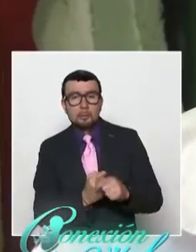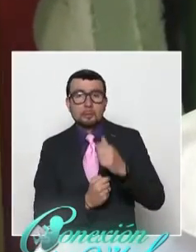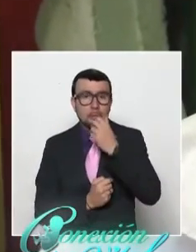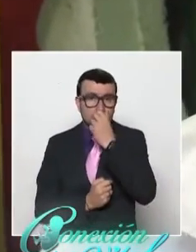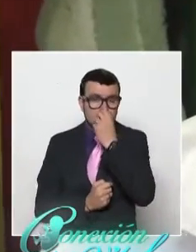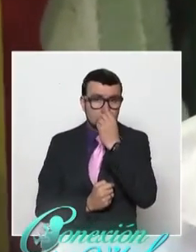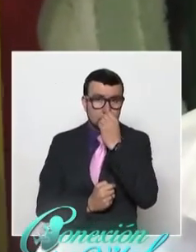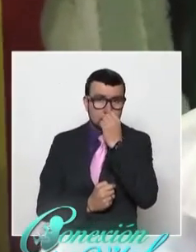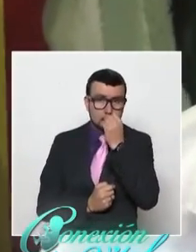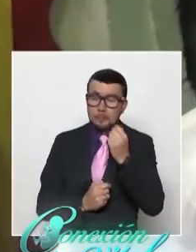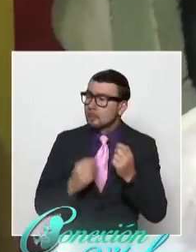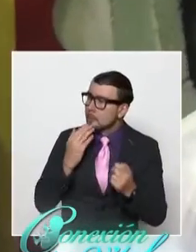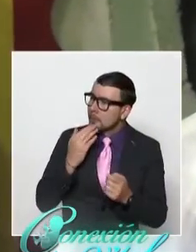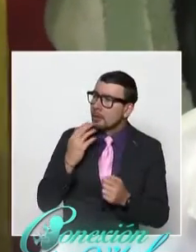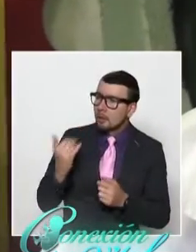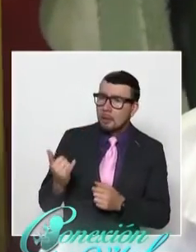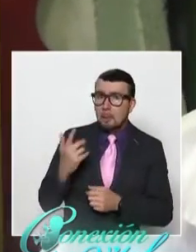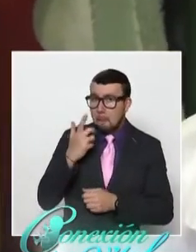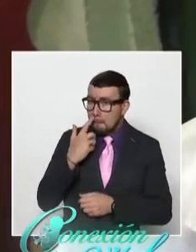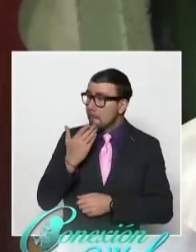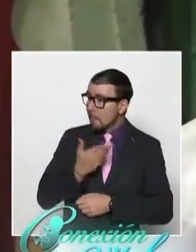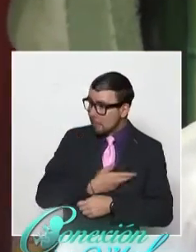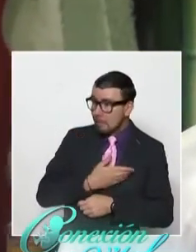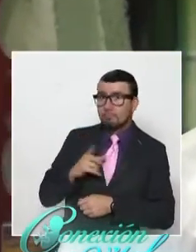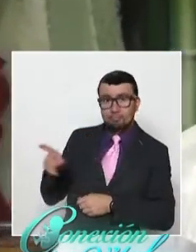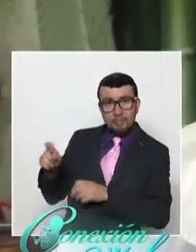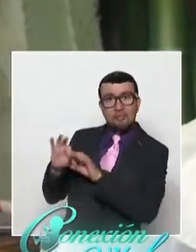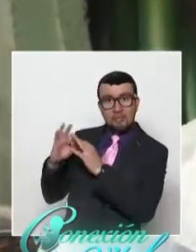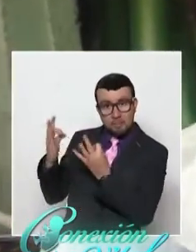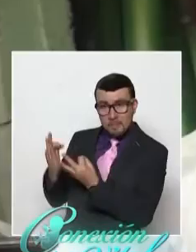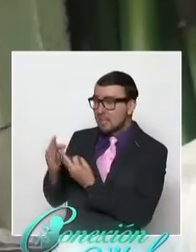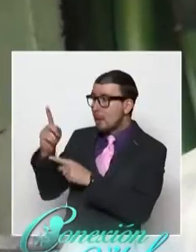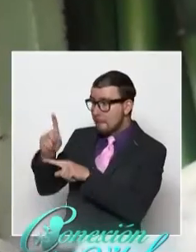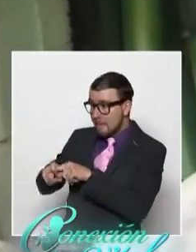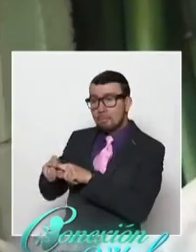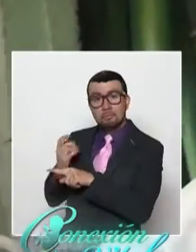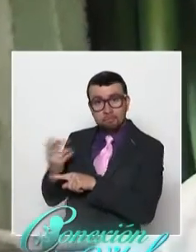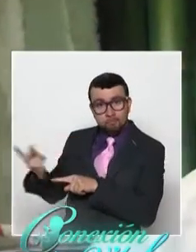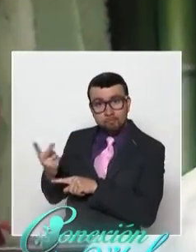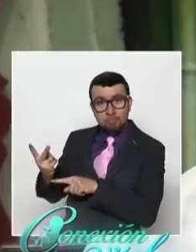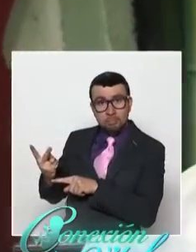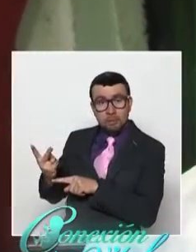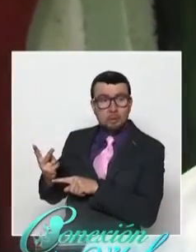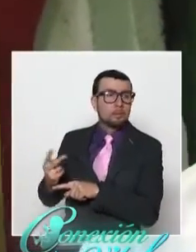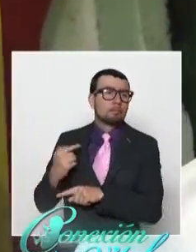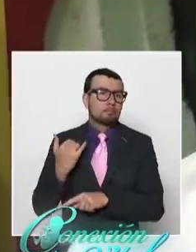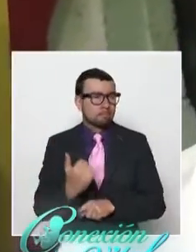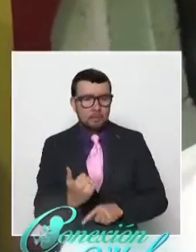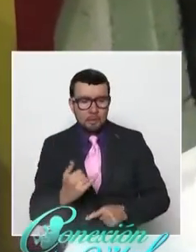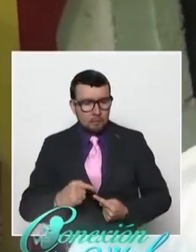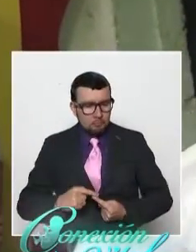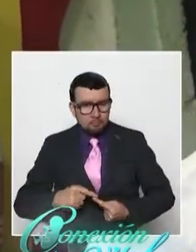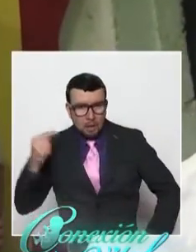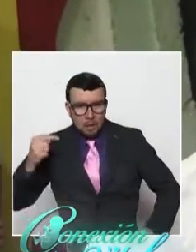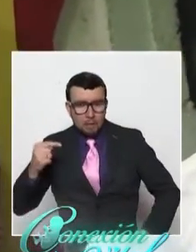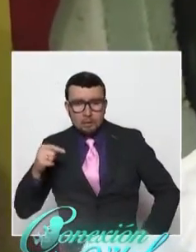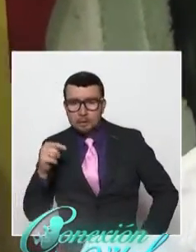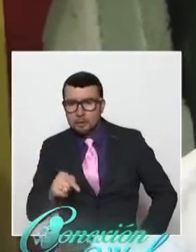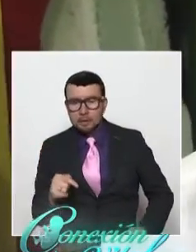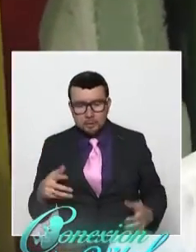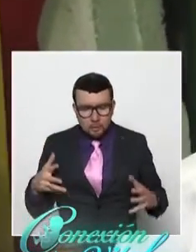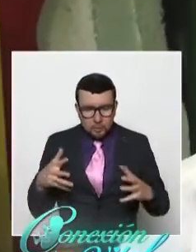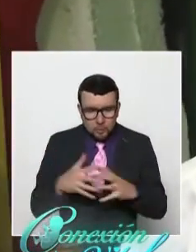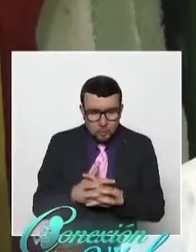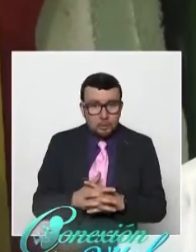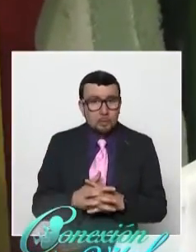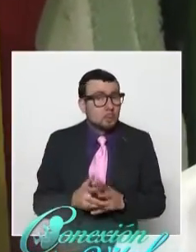nace de papá y mamá familiar. Bueno, el síndrome de Prader-Willi es una mutación específica que nosotros tenemos que encontrar. Como le